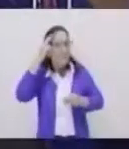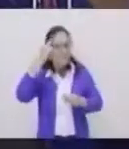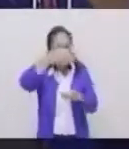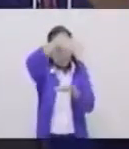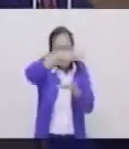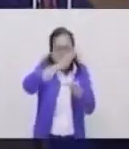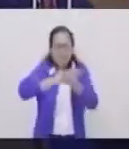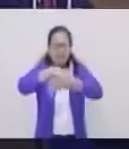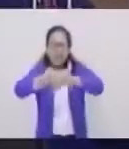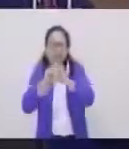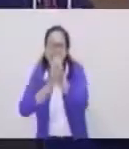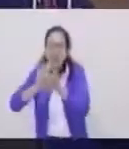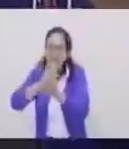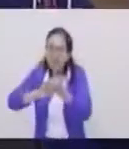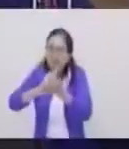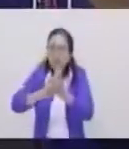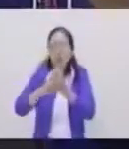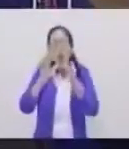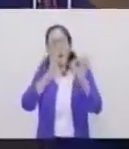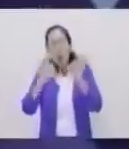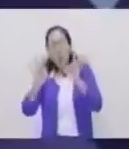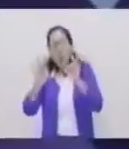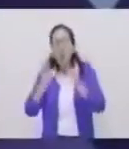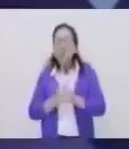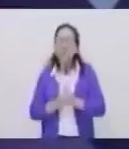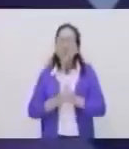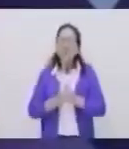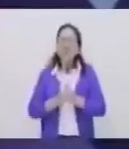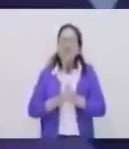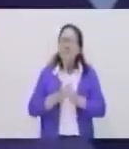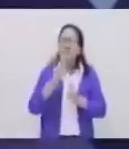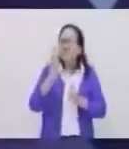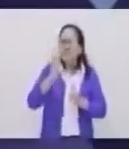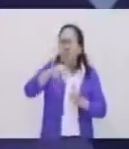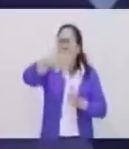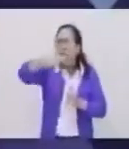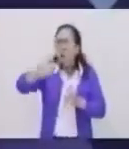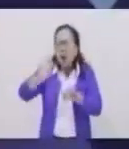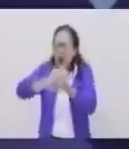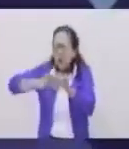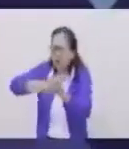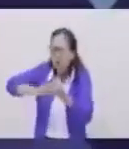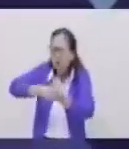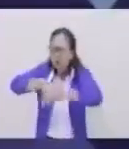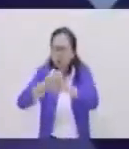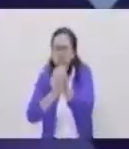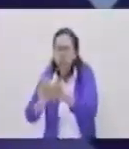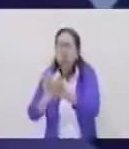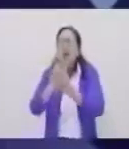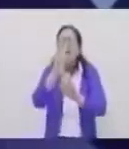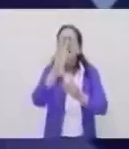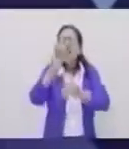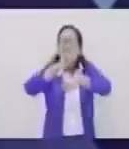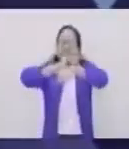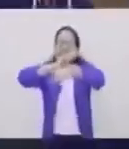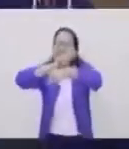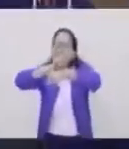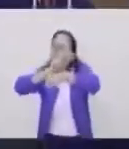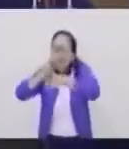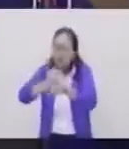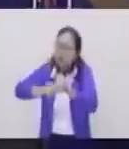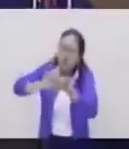gel para lavar tus manos o lavártelas con abundante agua y jabón durante 20